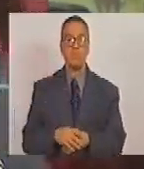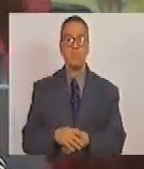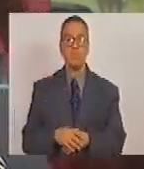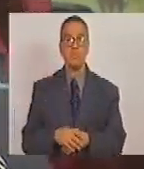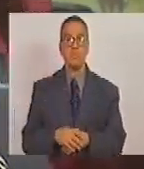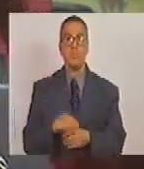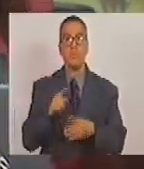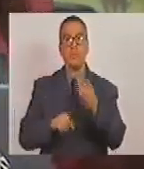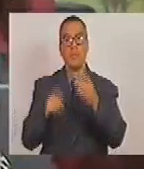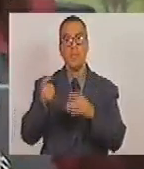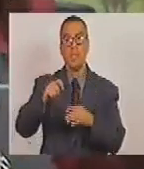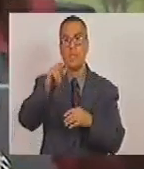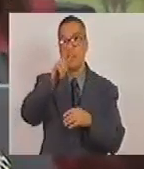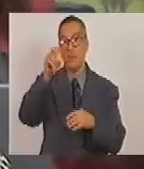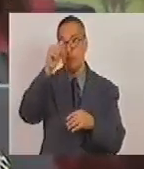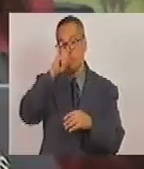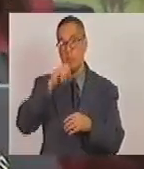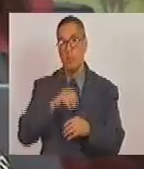Por más de 20 años,